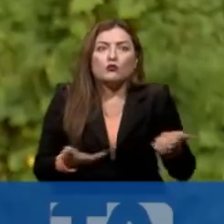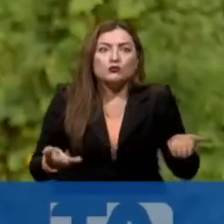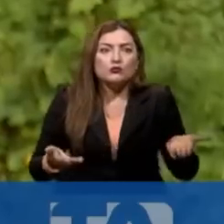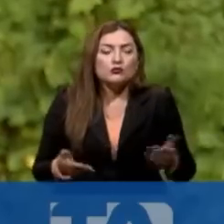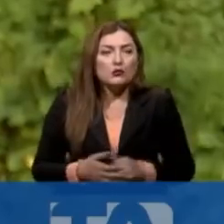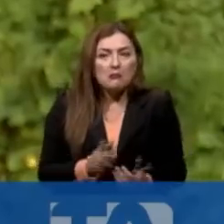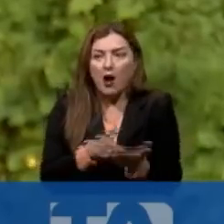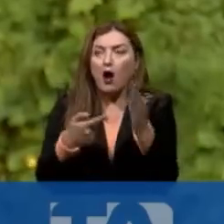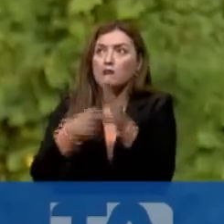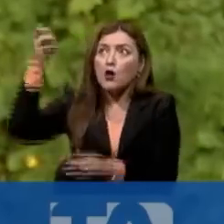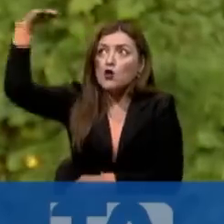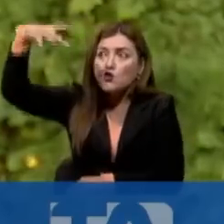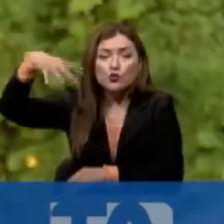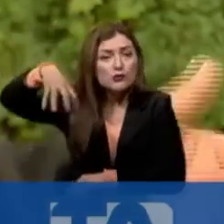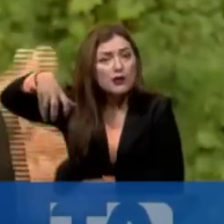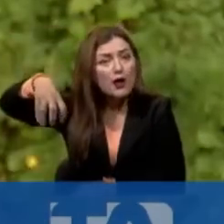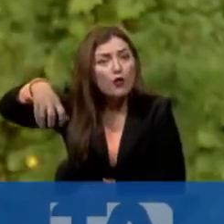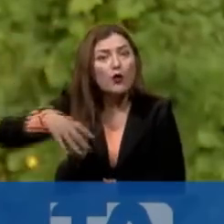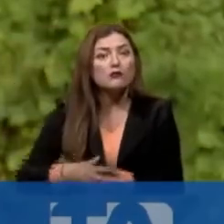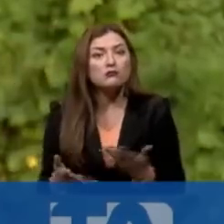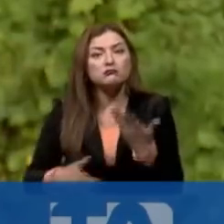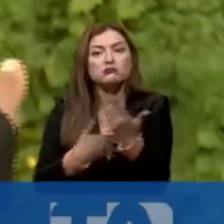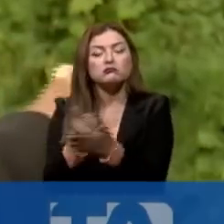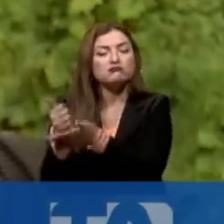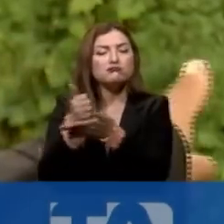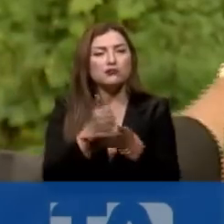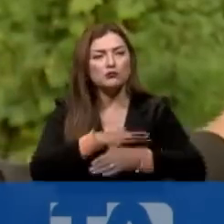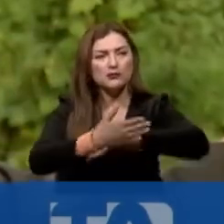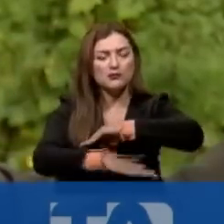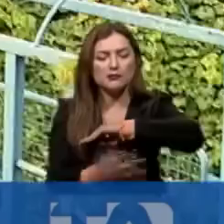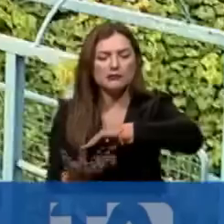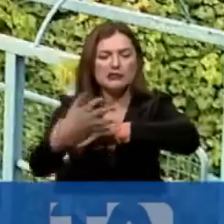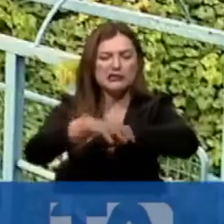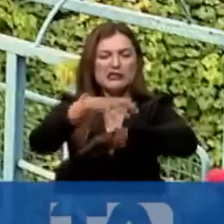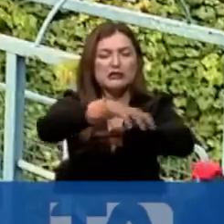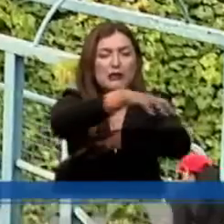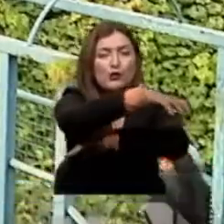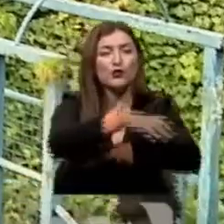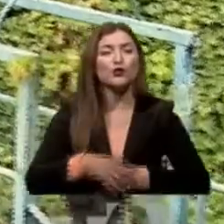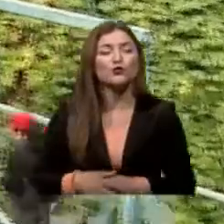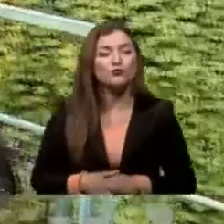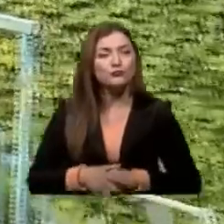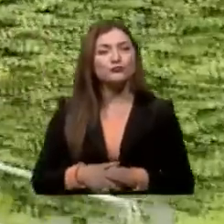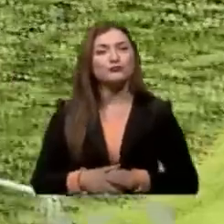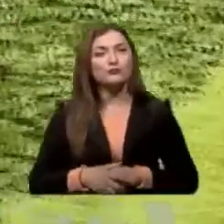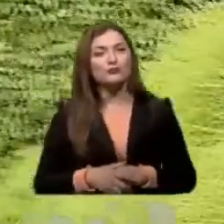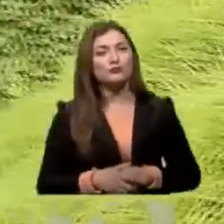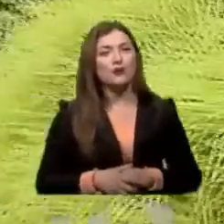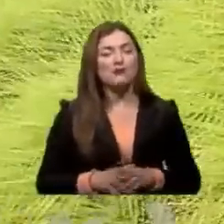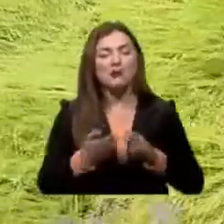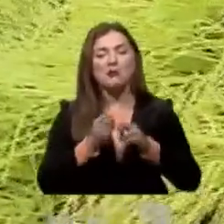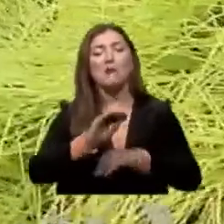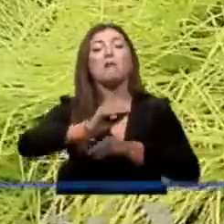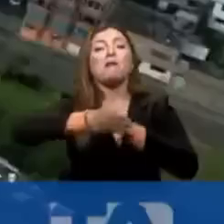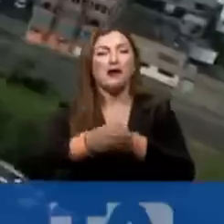impuestos, pagamos luz, agua. Entonces, de ley nos tienen que ayudar rellenando la quebrada. A estos problemas se suma que en esta quebrada hay un